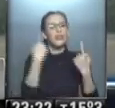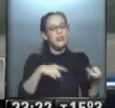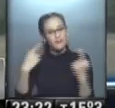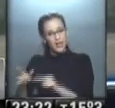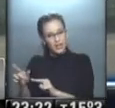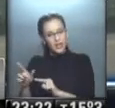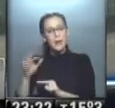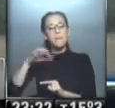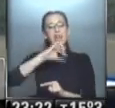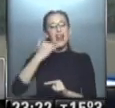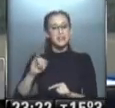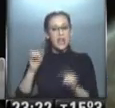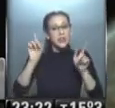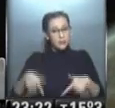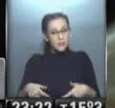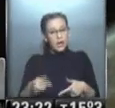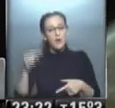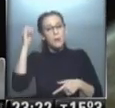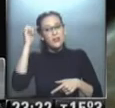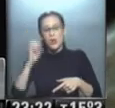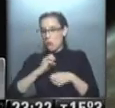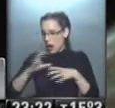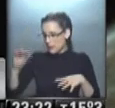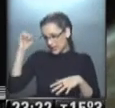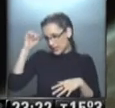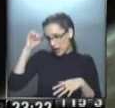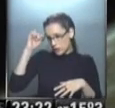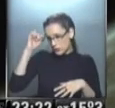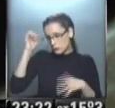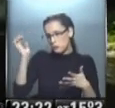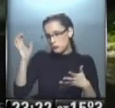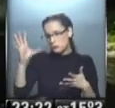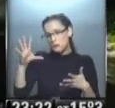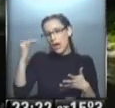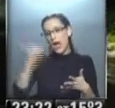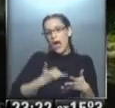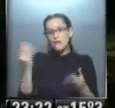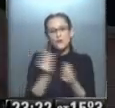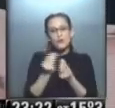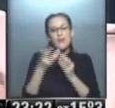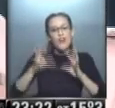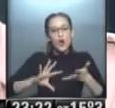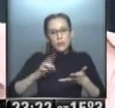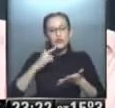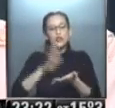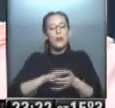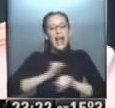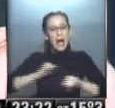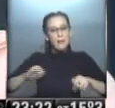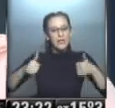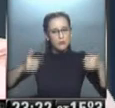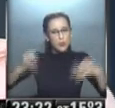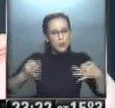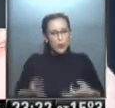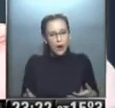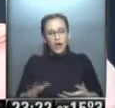que tenía a Pedraza preso, bueno, creo que es auspicioso pensar que tenemos para adelante toda una posibilidad de avanzar una campaña fuerte,